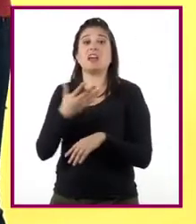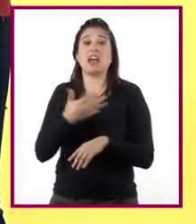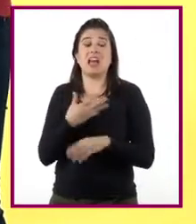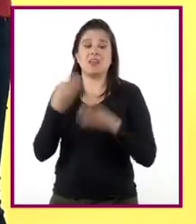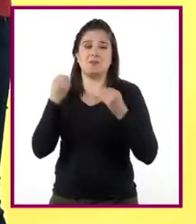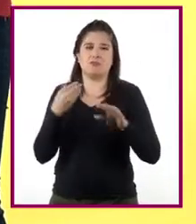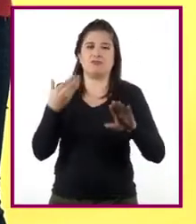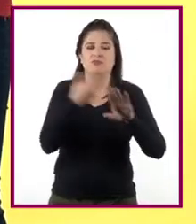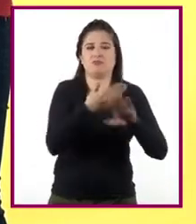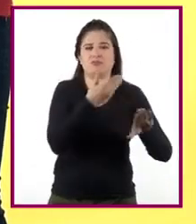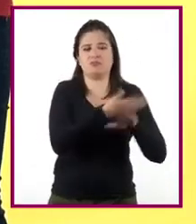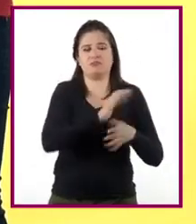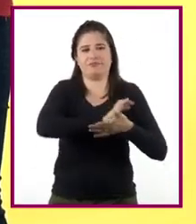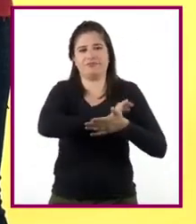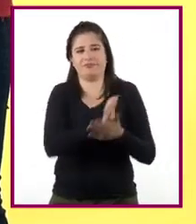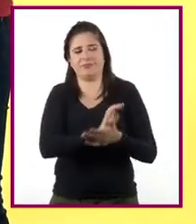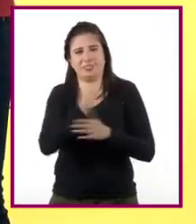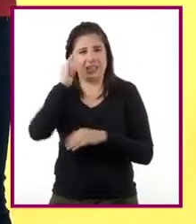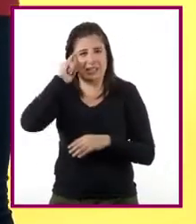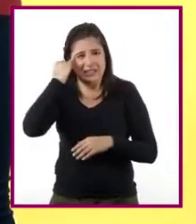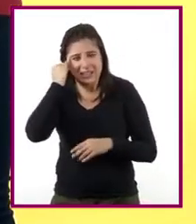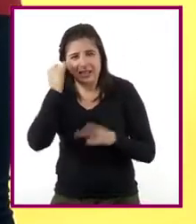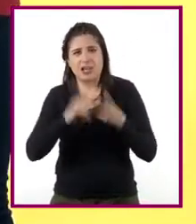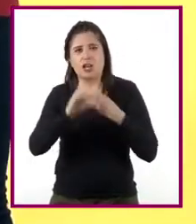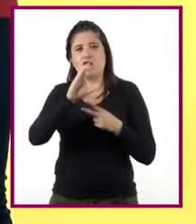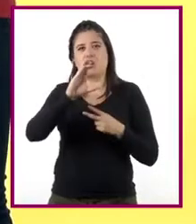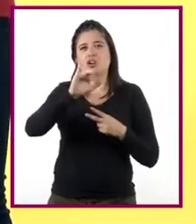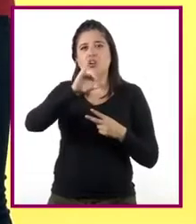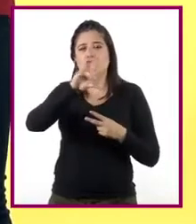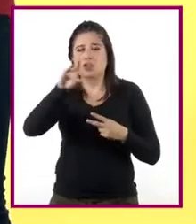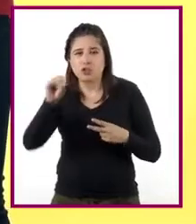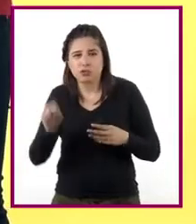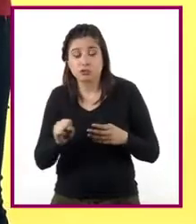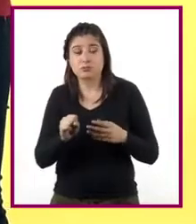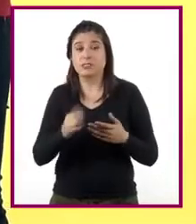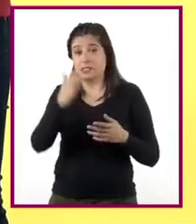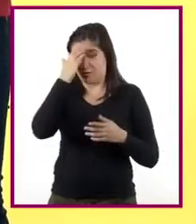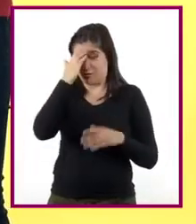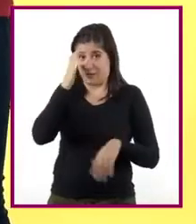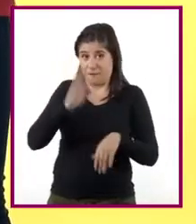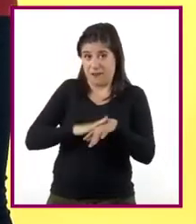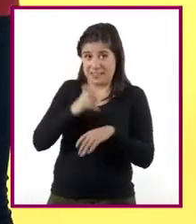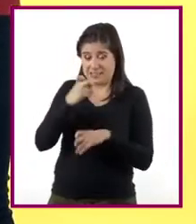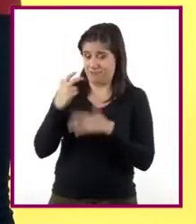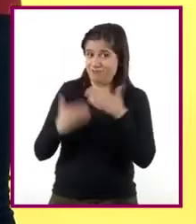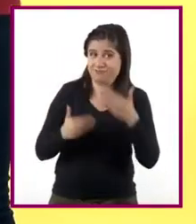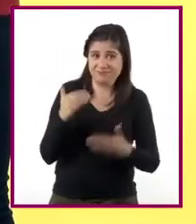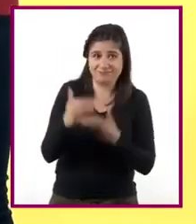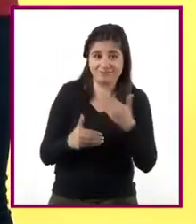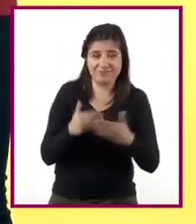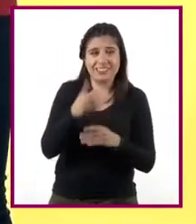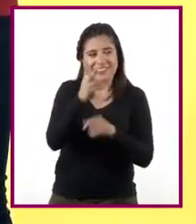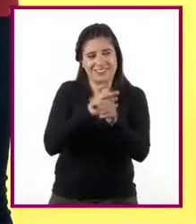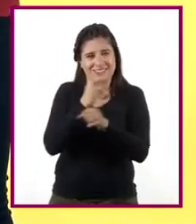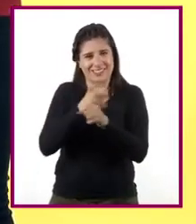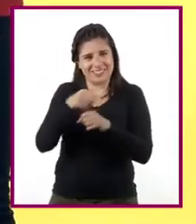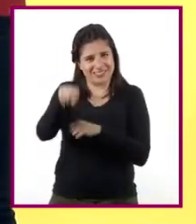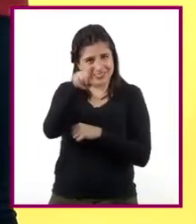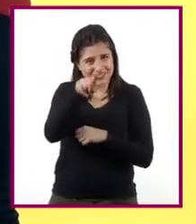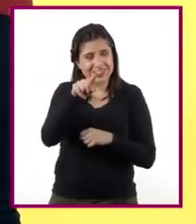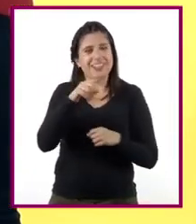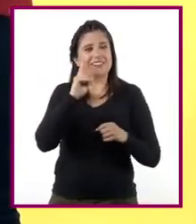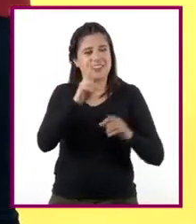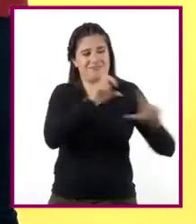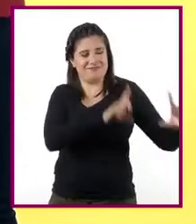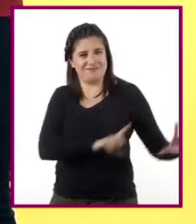tanto a criollos como a indígenas e incluso a la iglesia. Para conocer más sobre estos procesos, las y los invitamos a ver